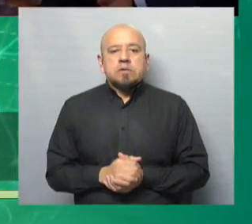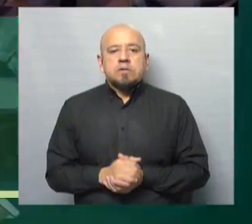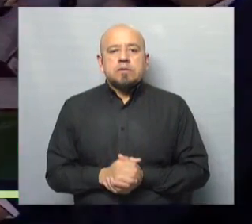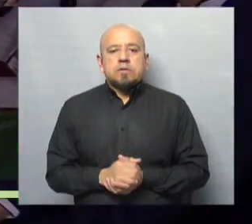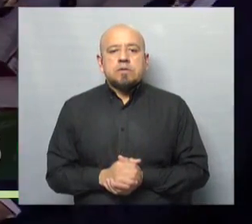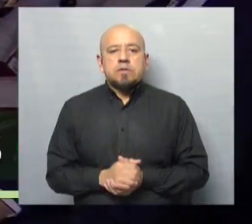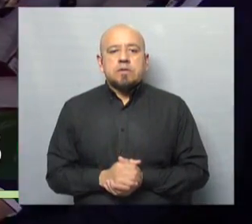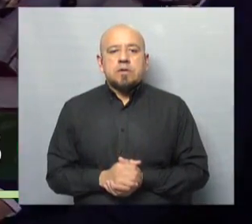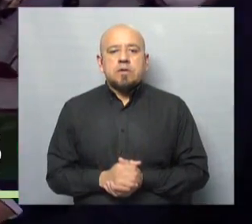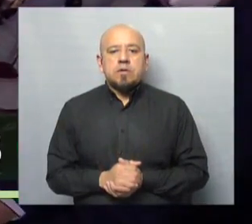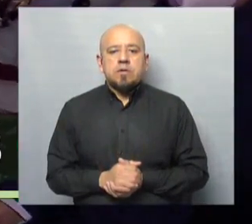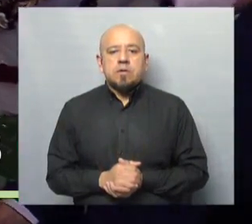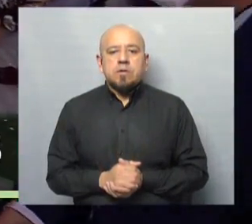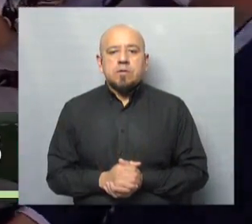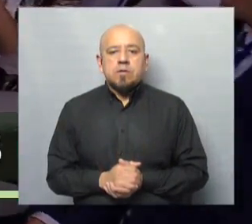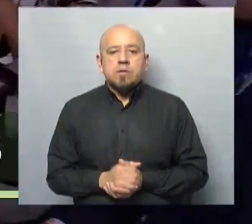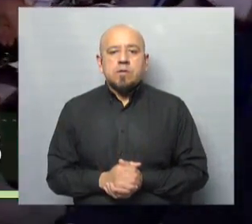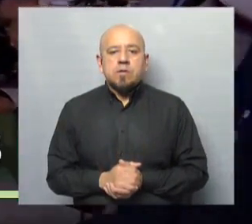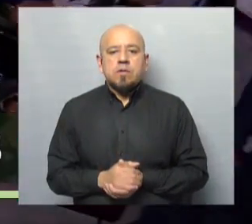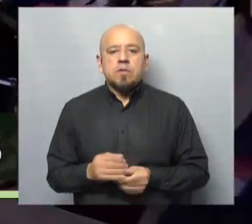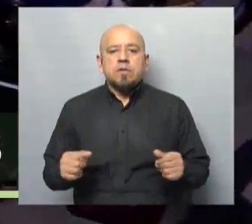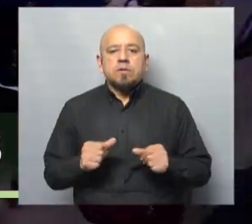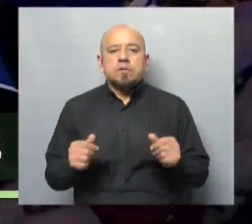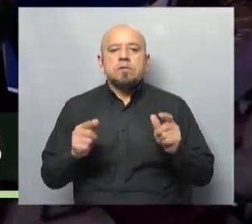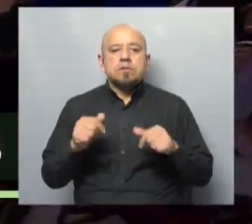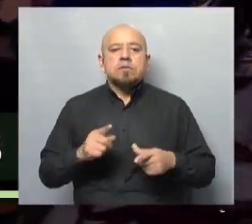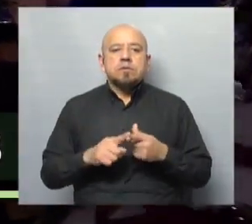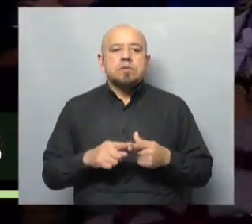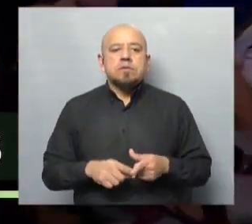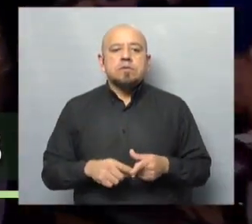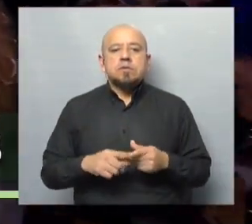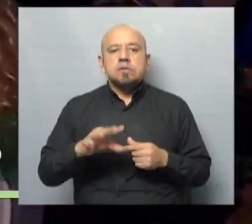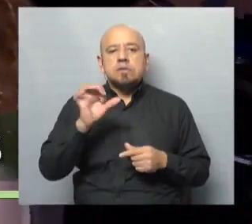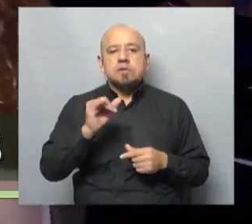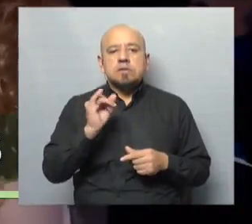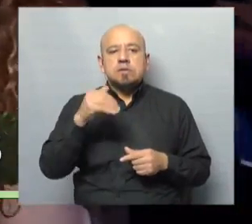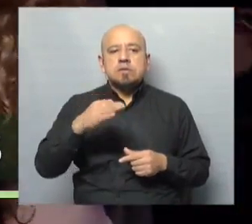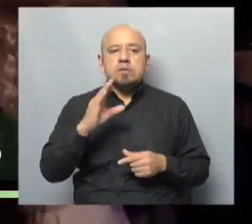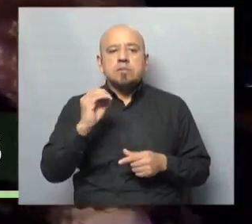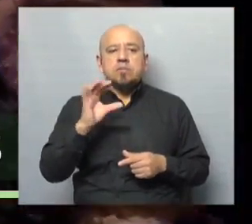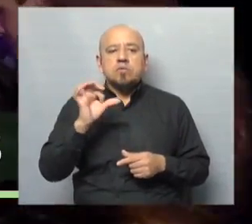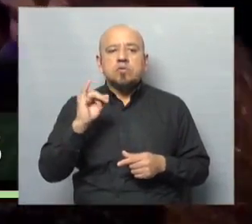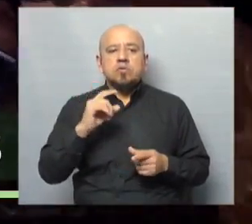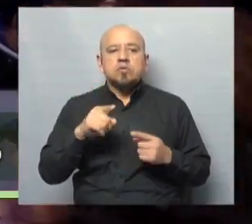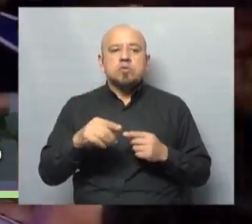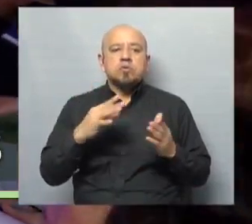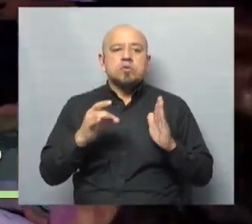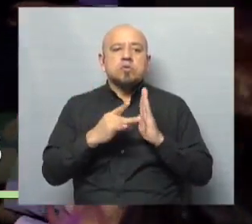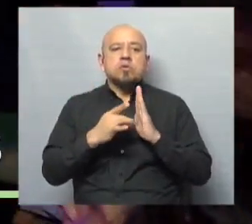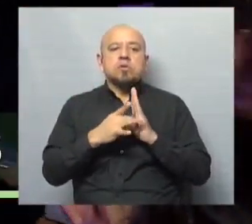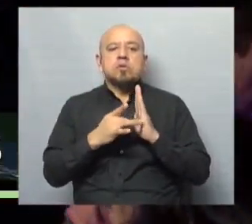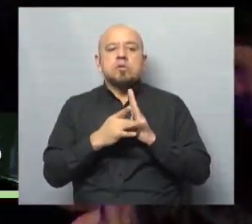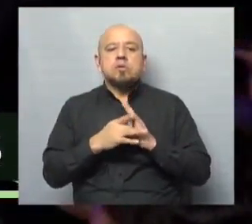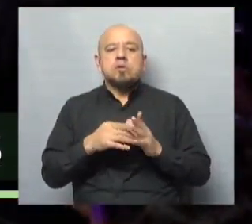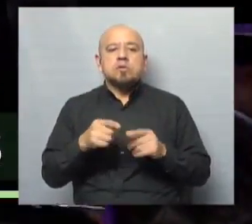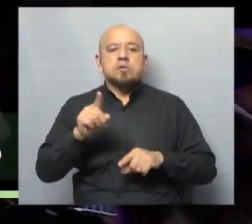y buena buena noche a compañeros bueno se está desarrollando aquí el simposio que hacíamos referencia sobre calidad en